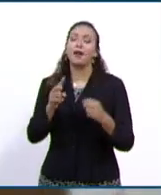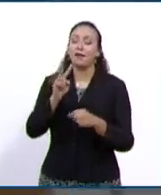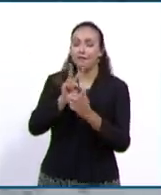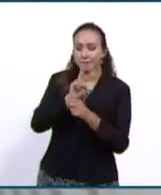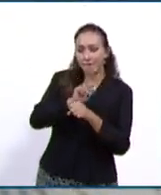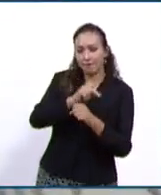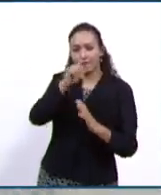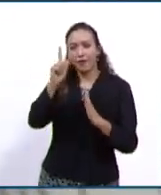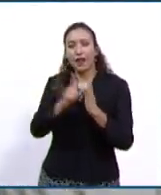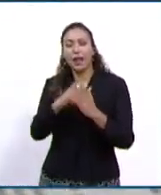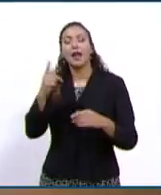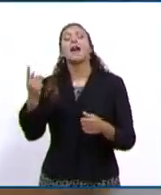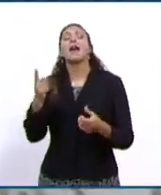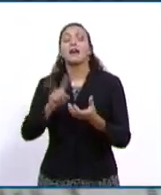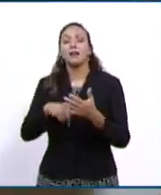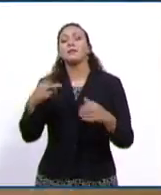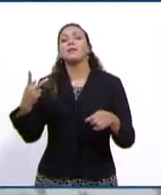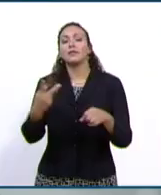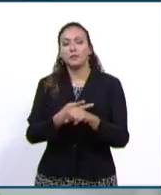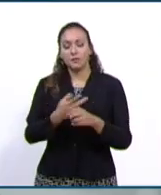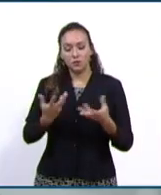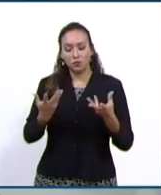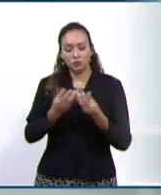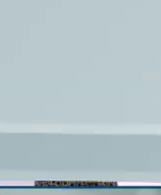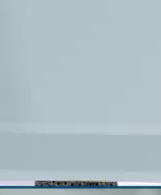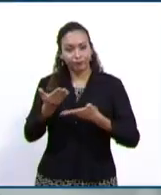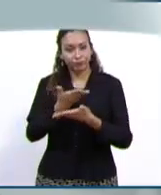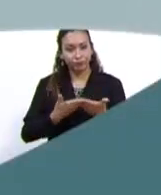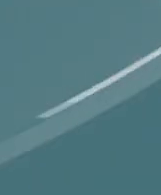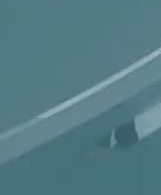criterios en contienda.